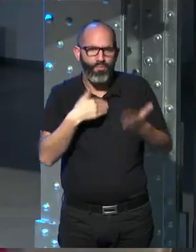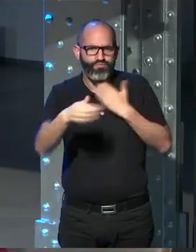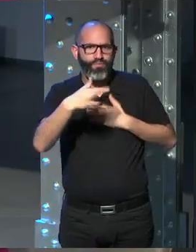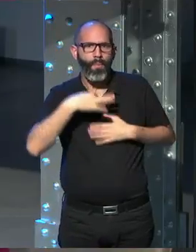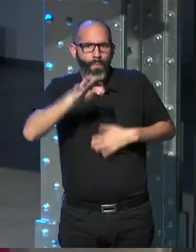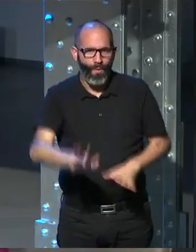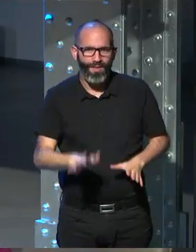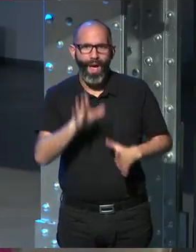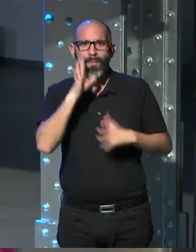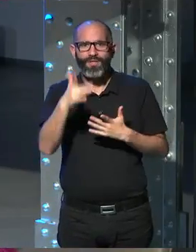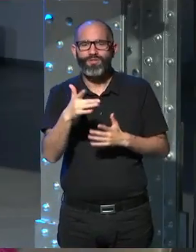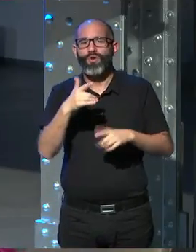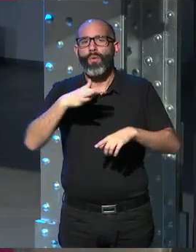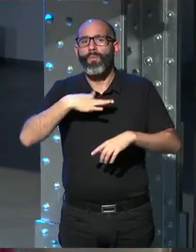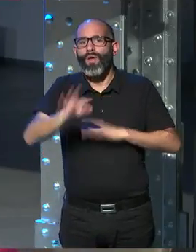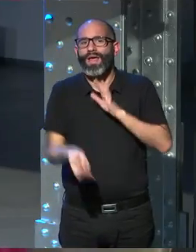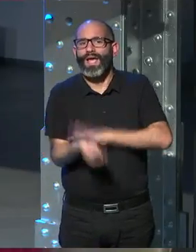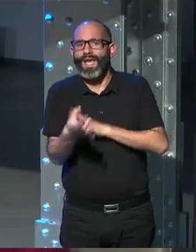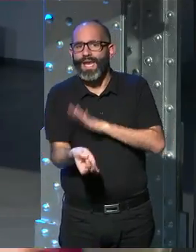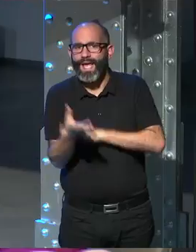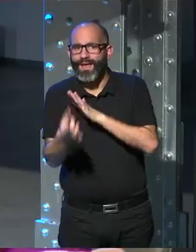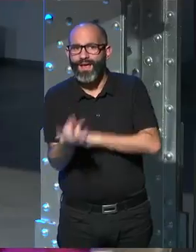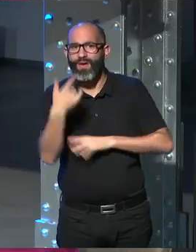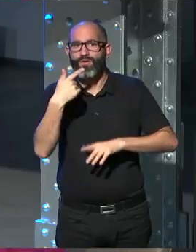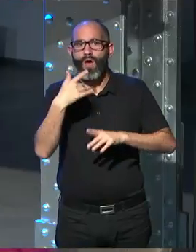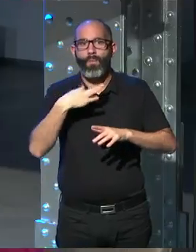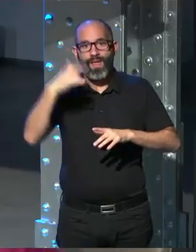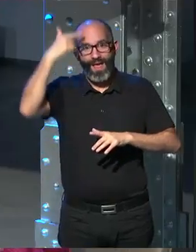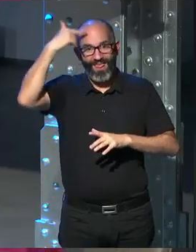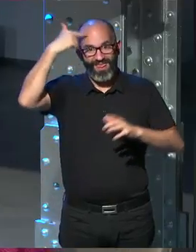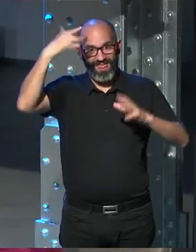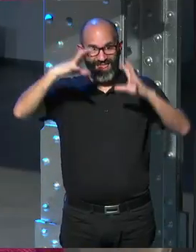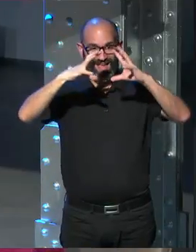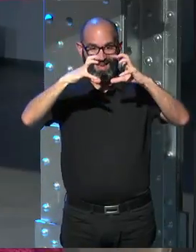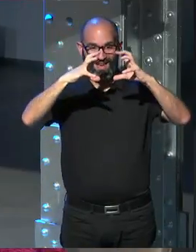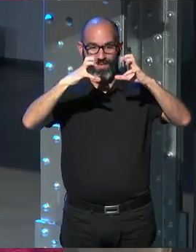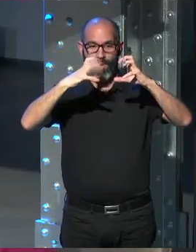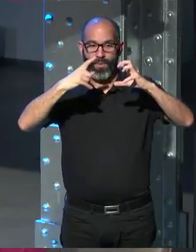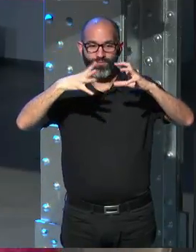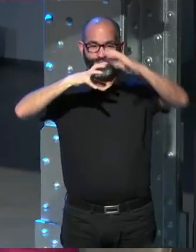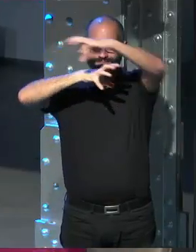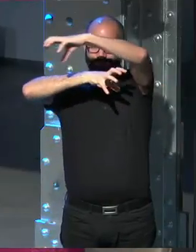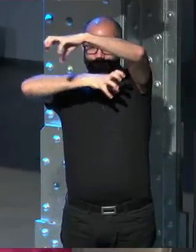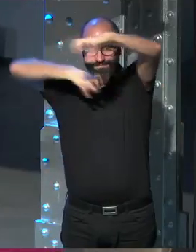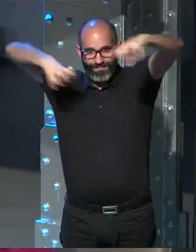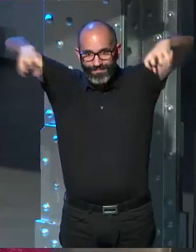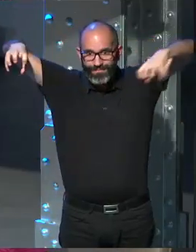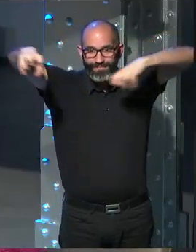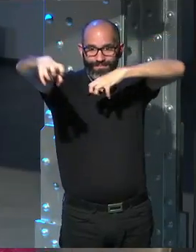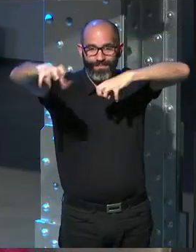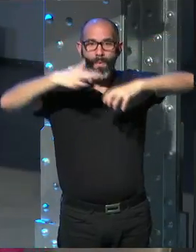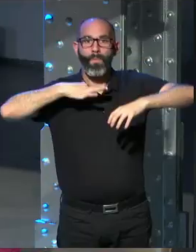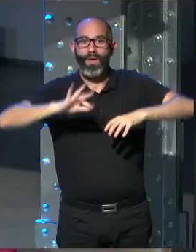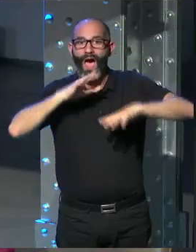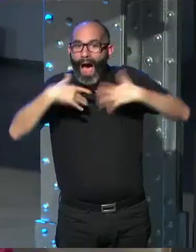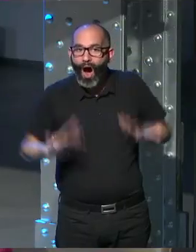a poder generar una réplica de nuestro cerebro en un sistema artificial. Hoy en día no tenemos esta